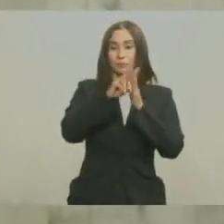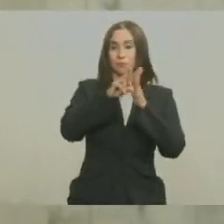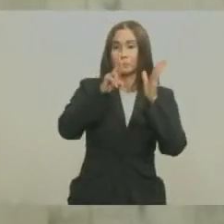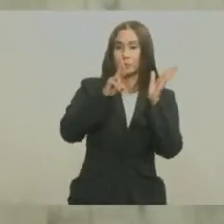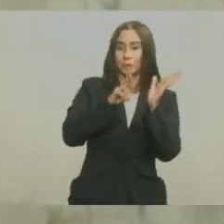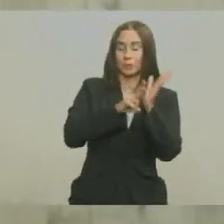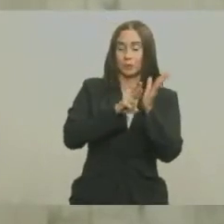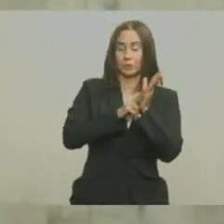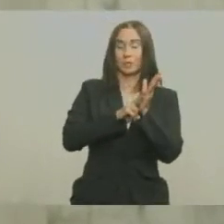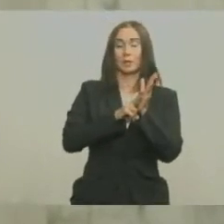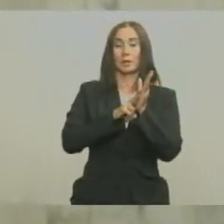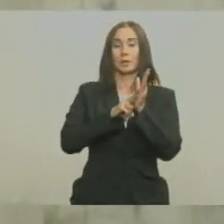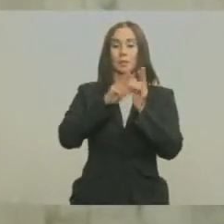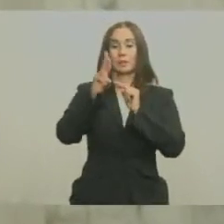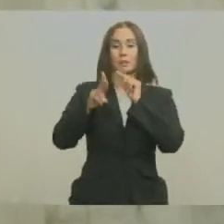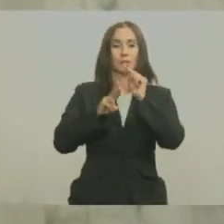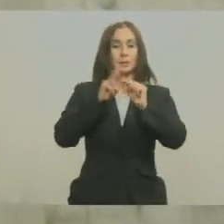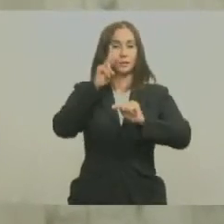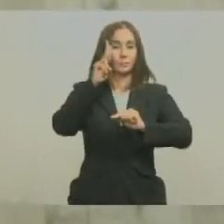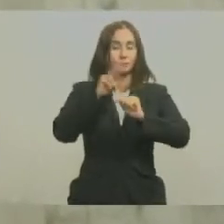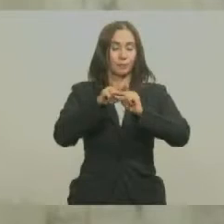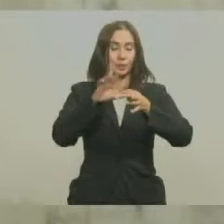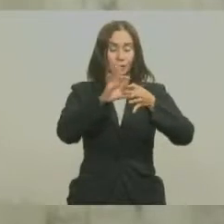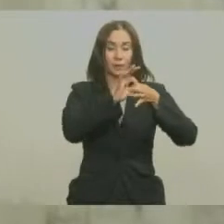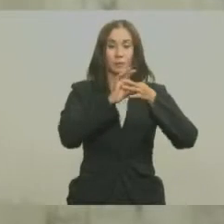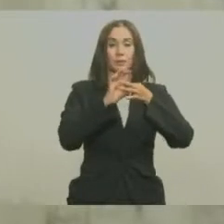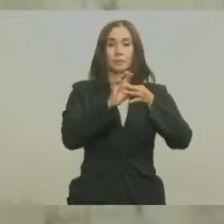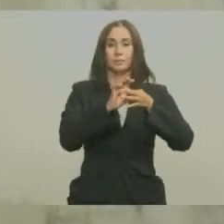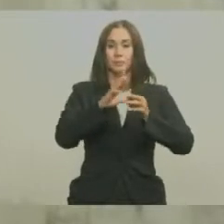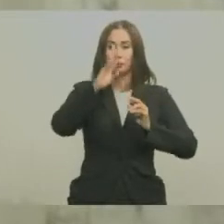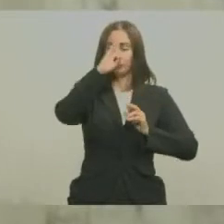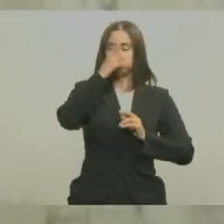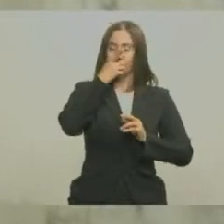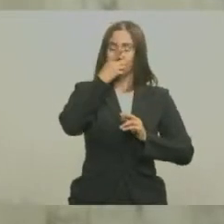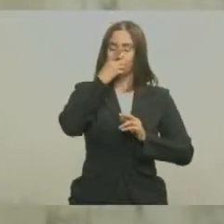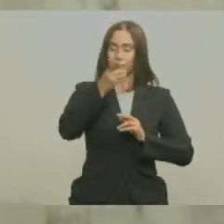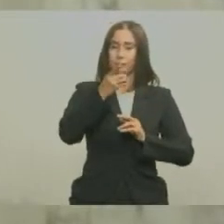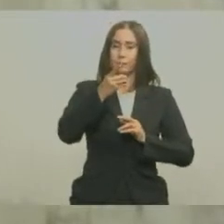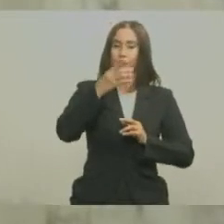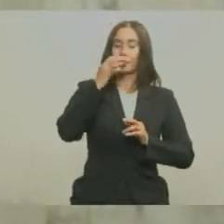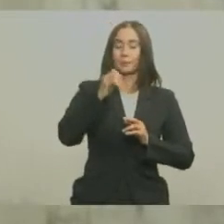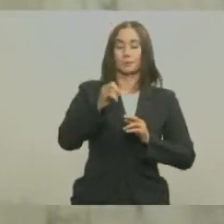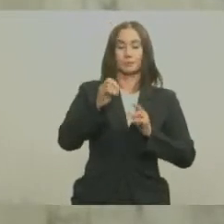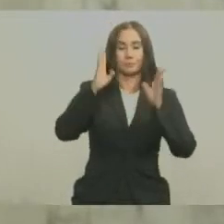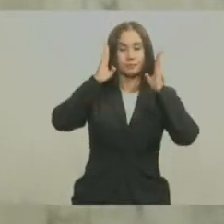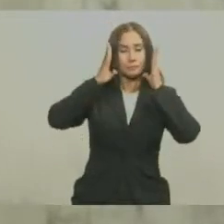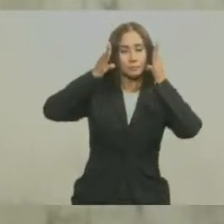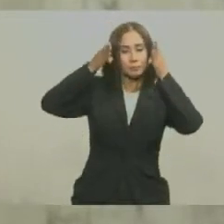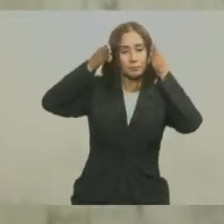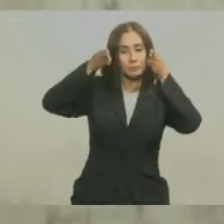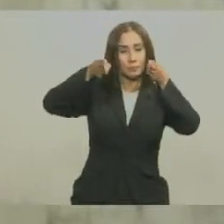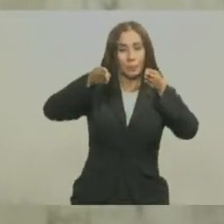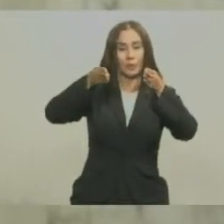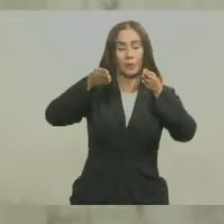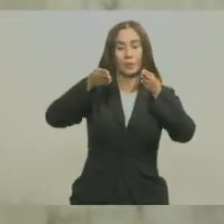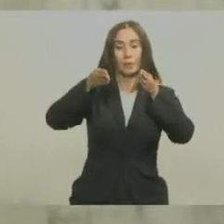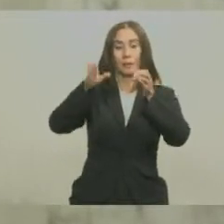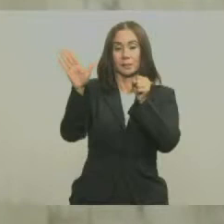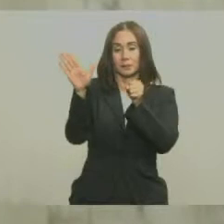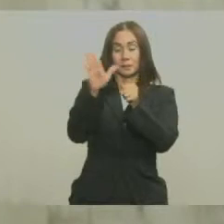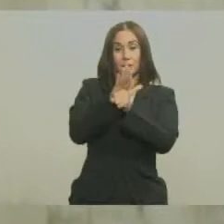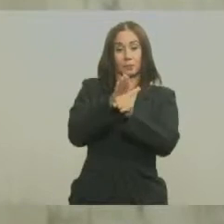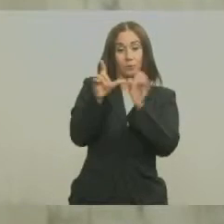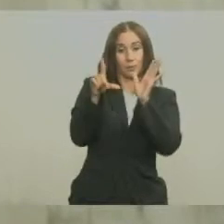de naturaleza vinculante para el país, debemos velar por su estricto